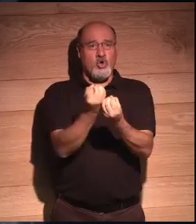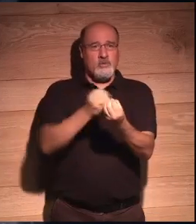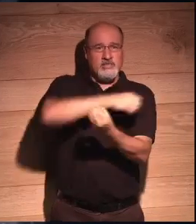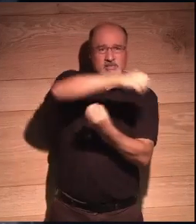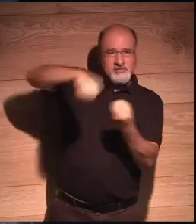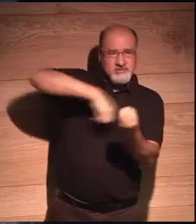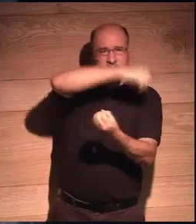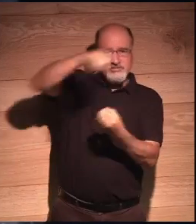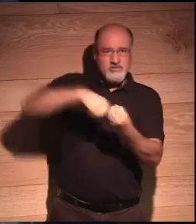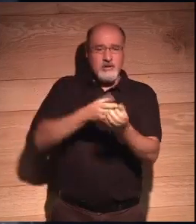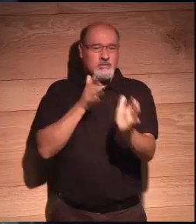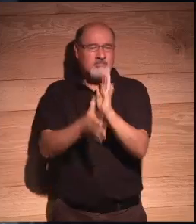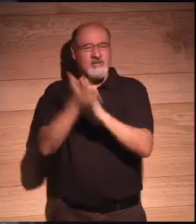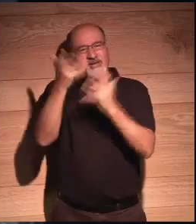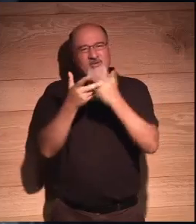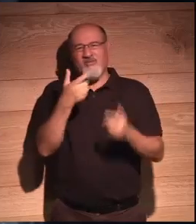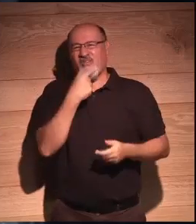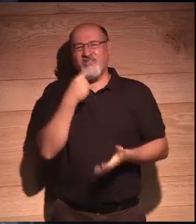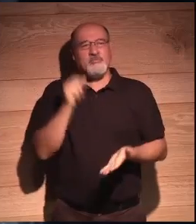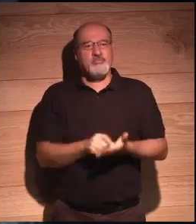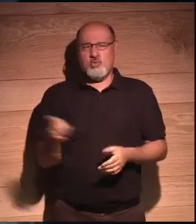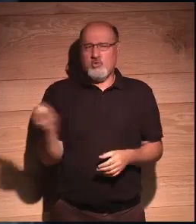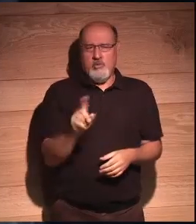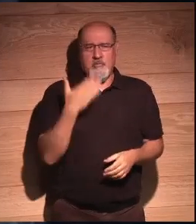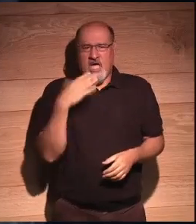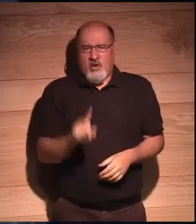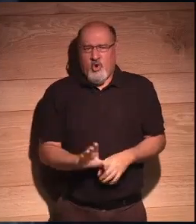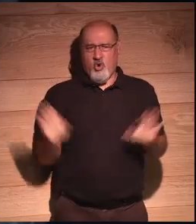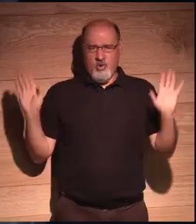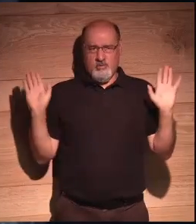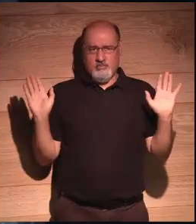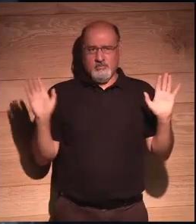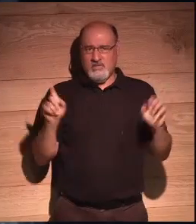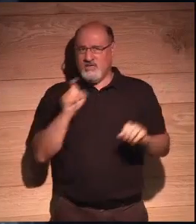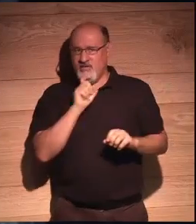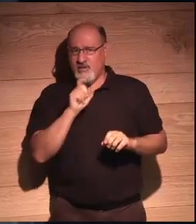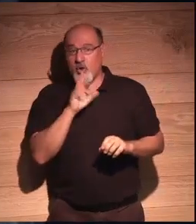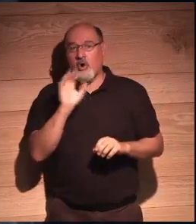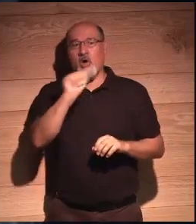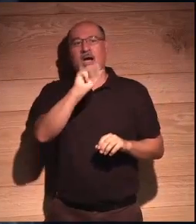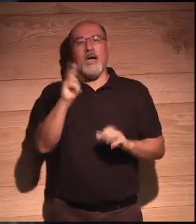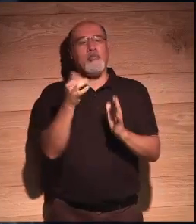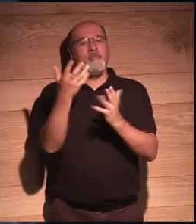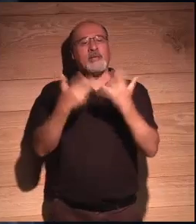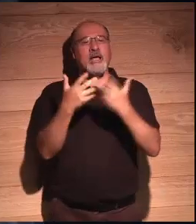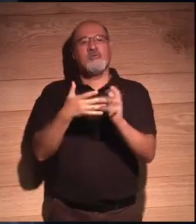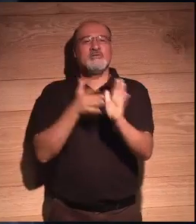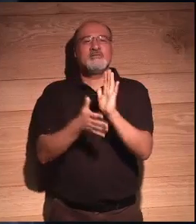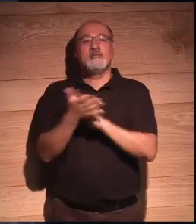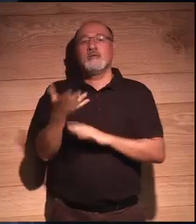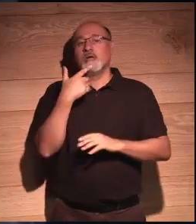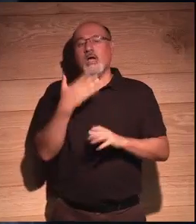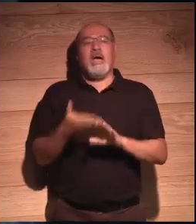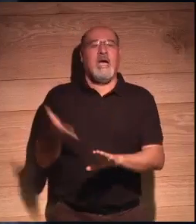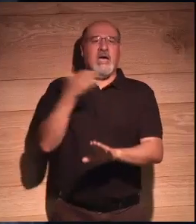uno diga, esto con 2 cuentas las hago. No, majo, esto cuesta. Dices, no, es que yo tengo una app que te lo calcula. Y digo, claro, pero para la app se